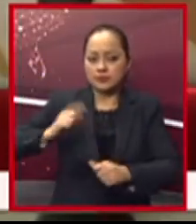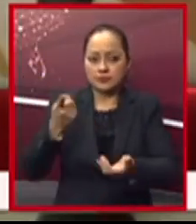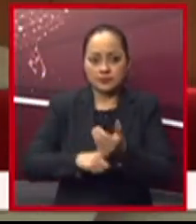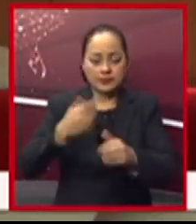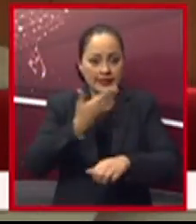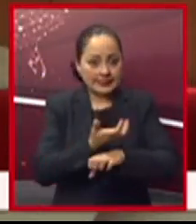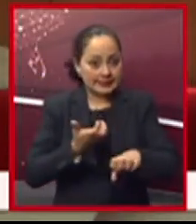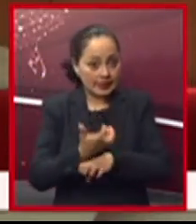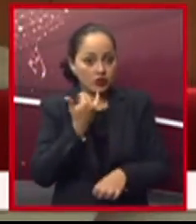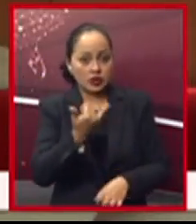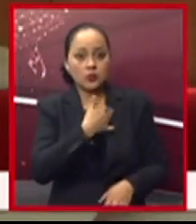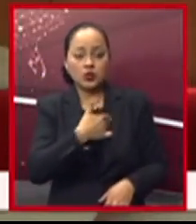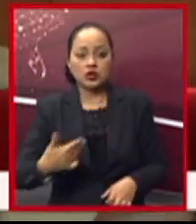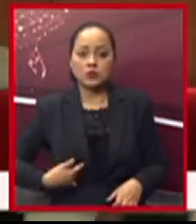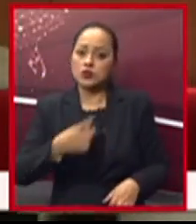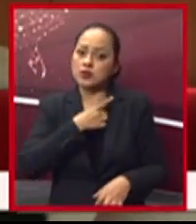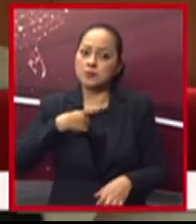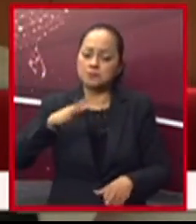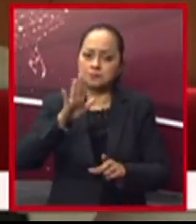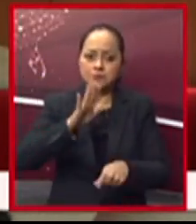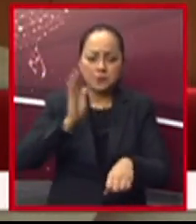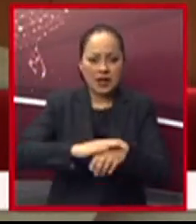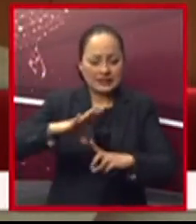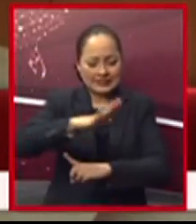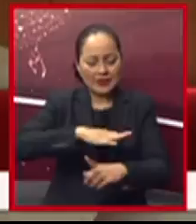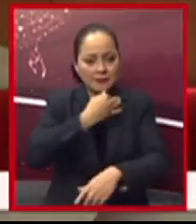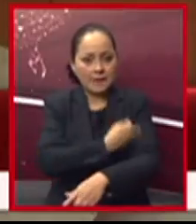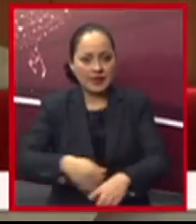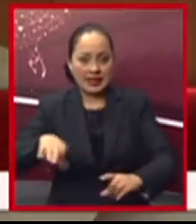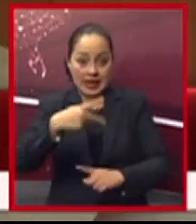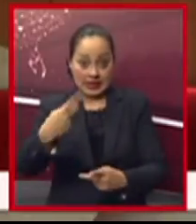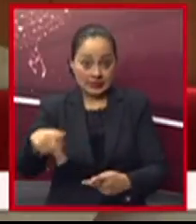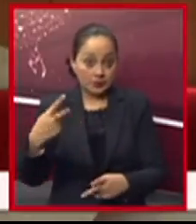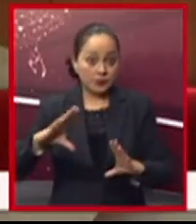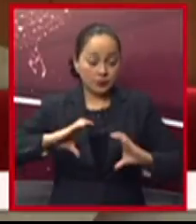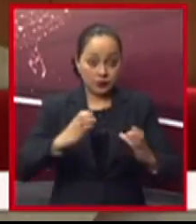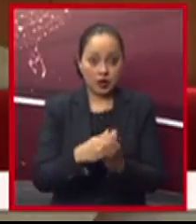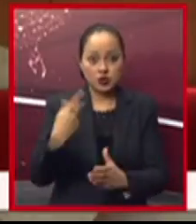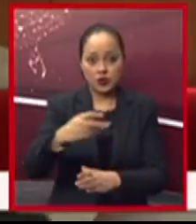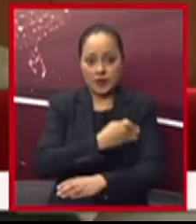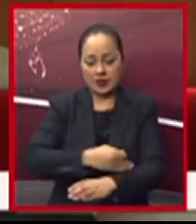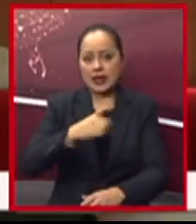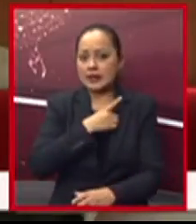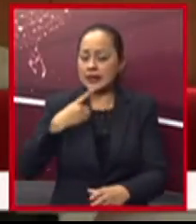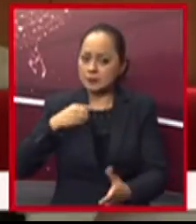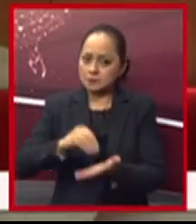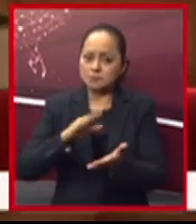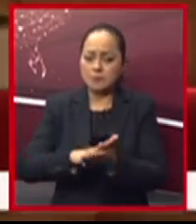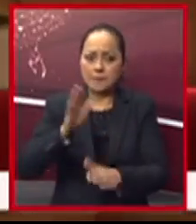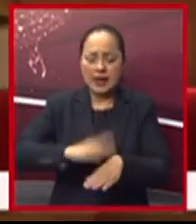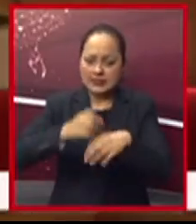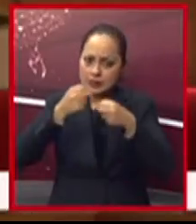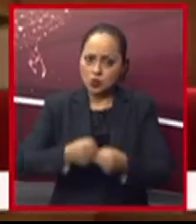y municipales a garantizar la seguridad y vida de familiares de la víctima, quienes también han sido objeto de